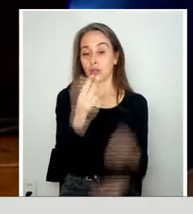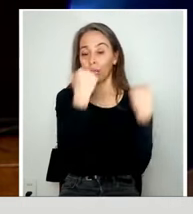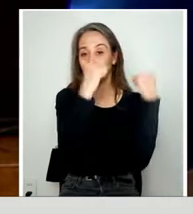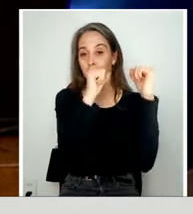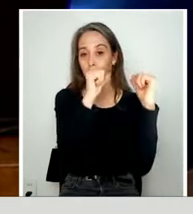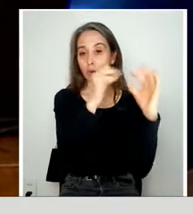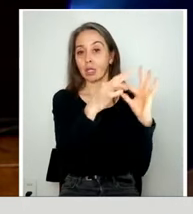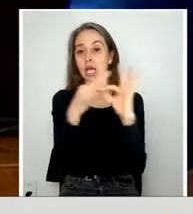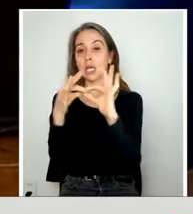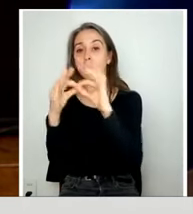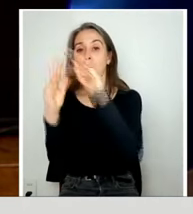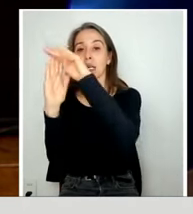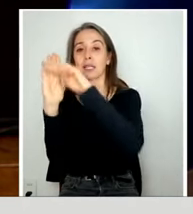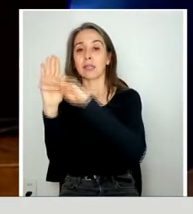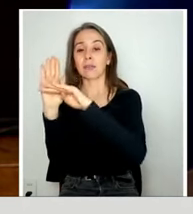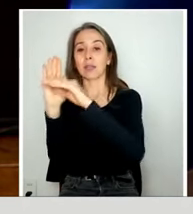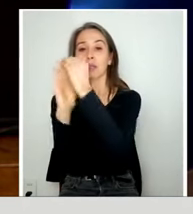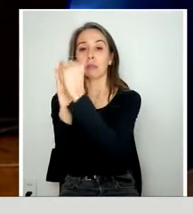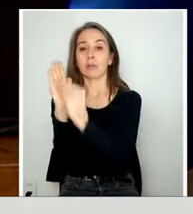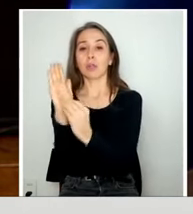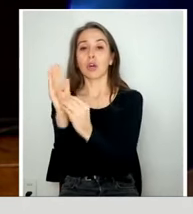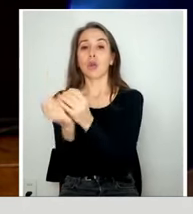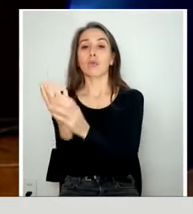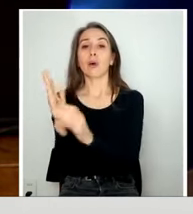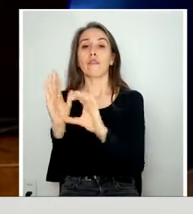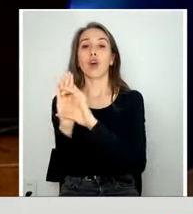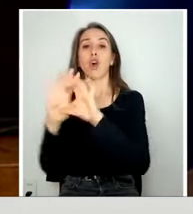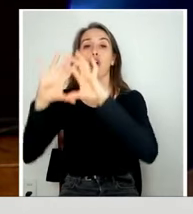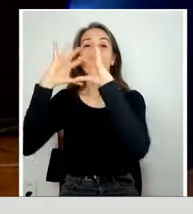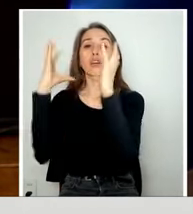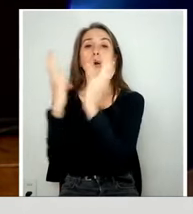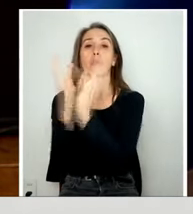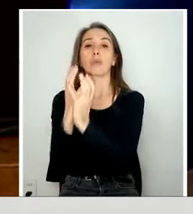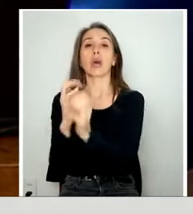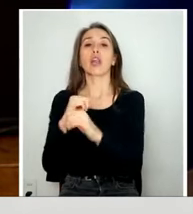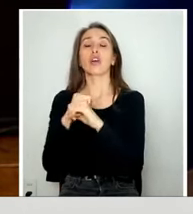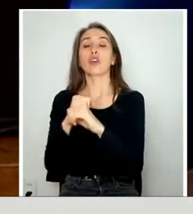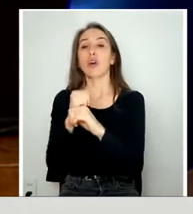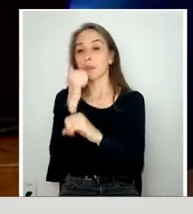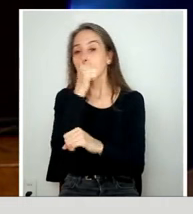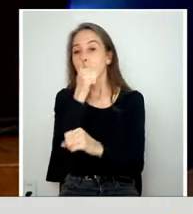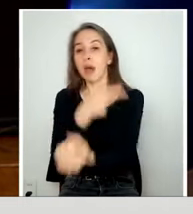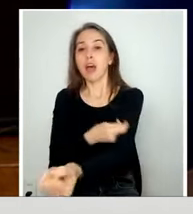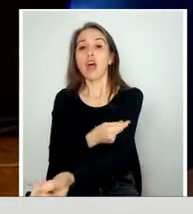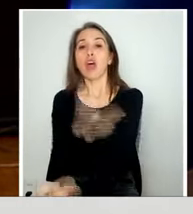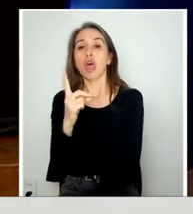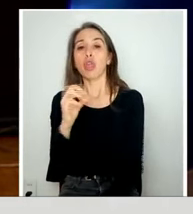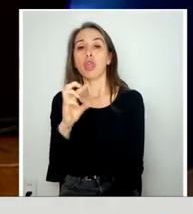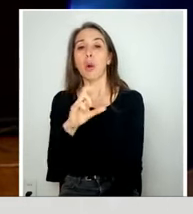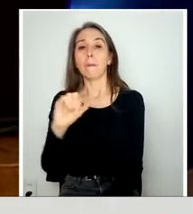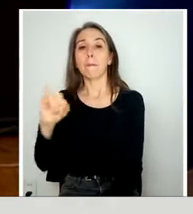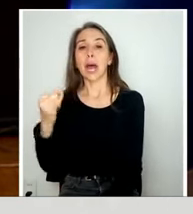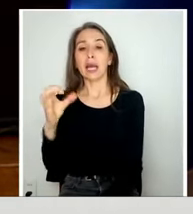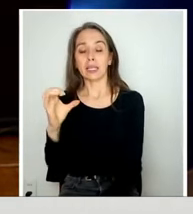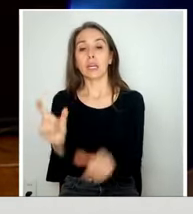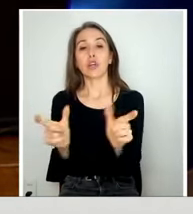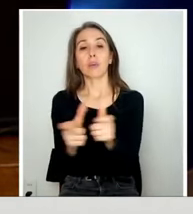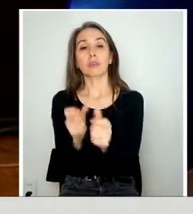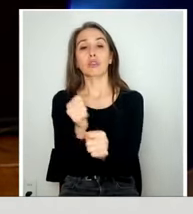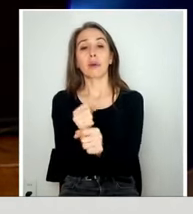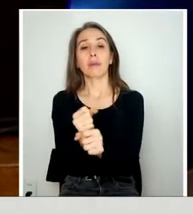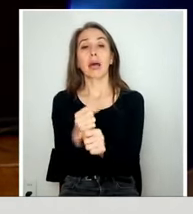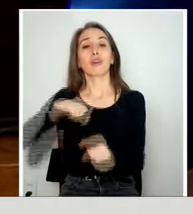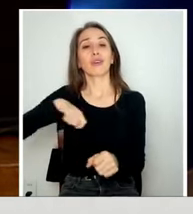los estándares y disposiciones del nuevo código mundial antidopaje oficio de la comisión de trabajo y seguridad social por el cual